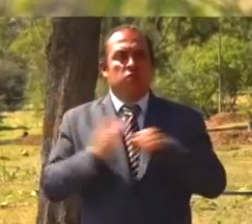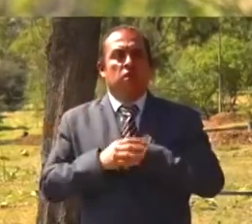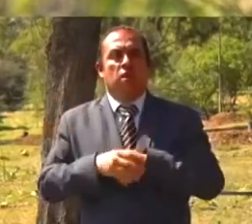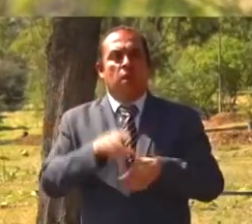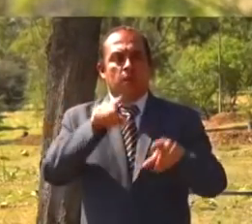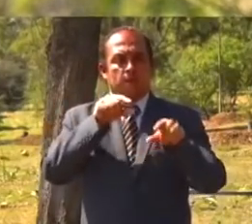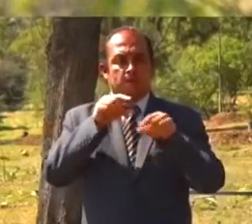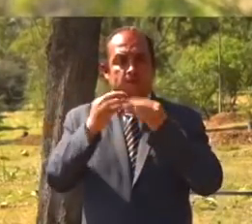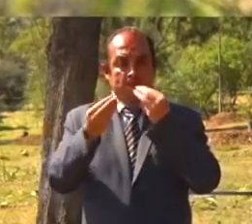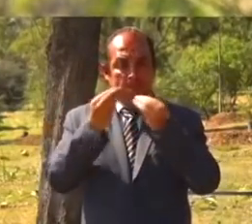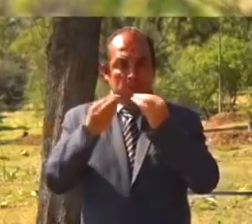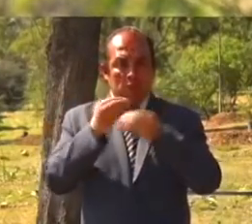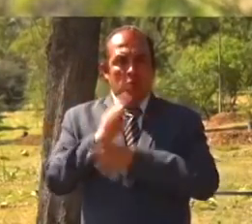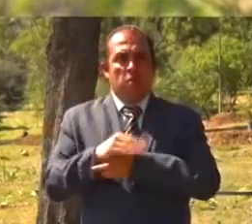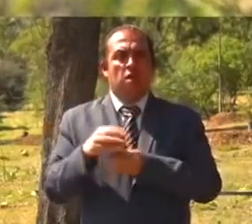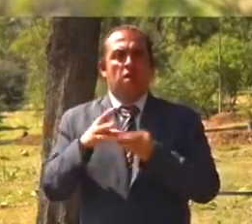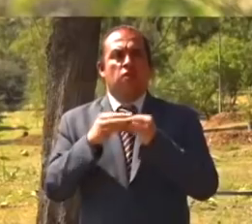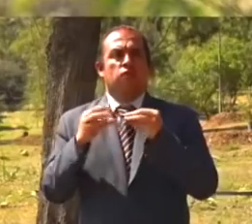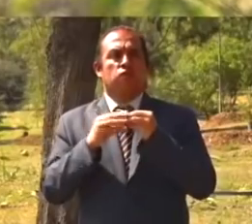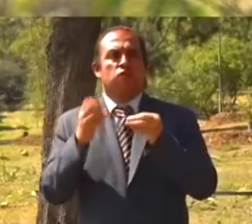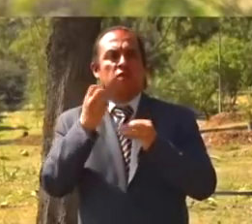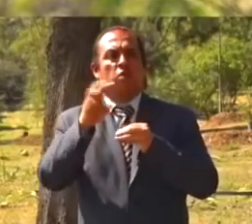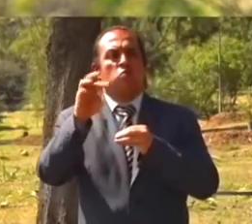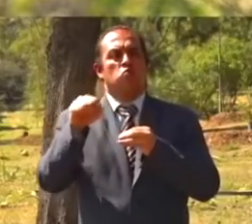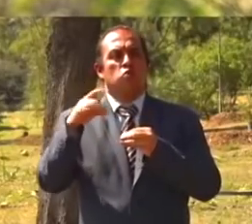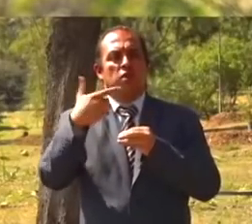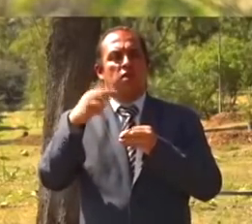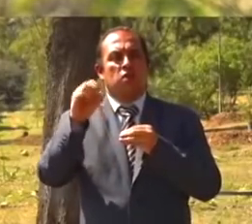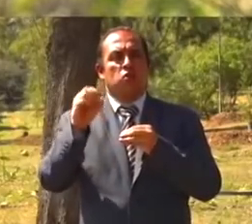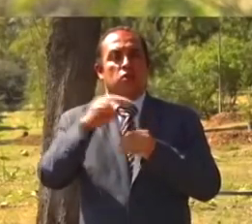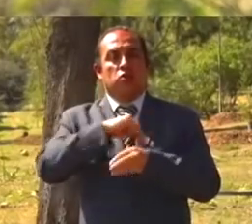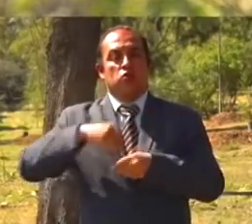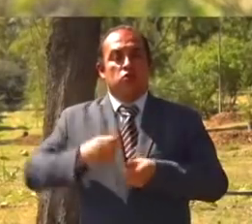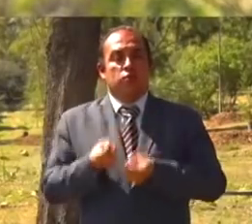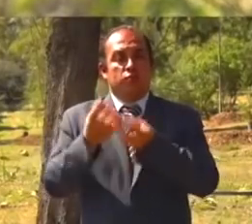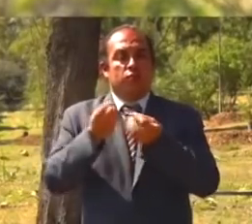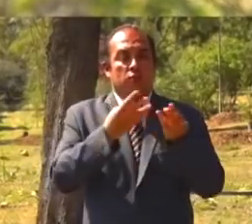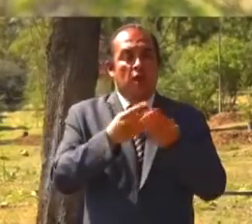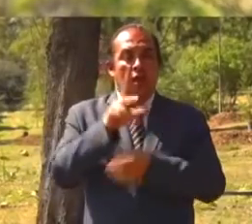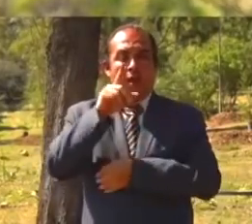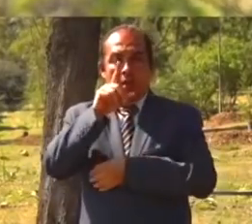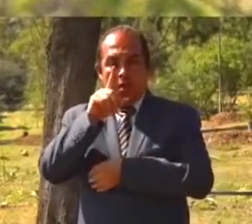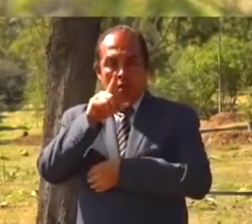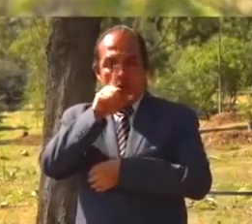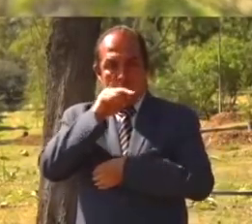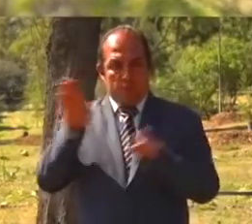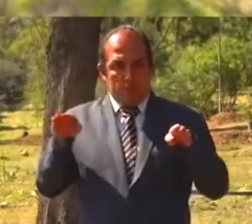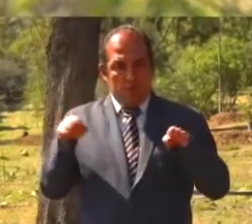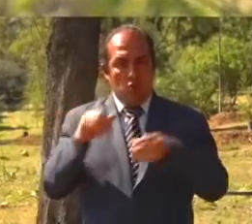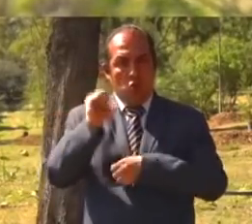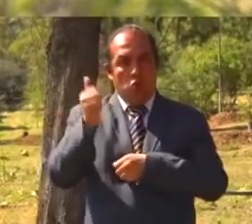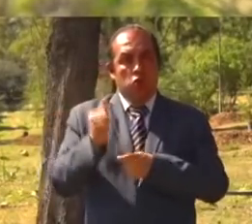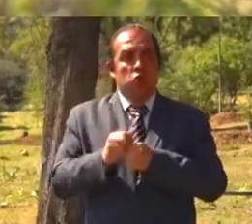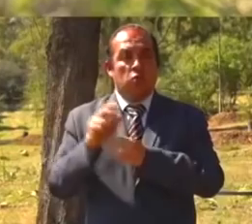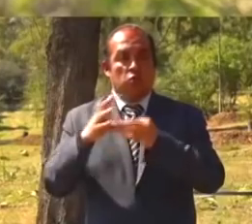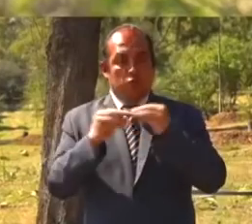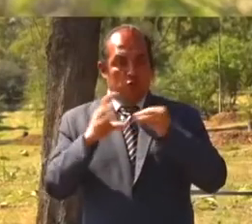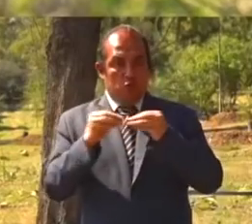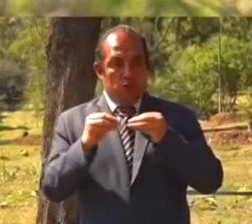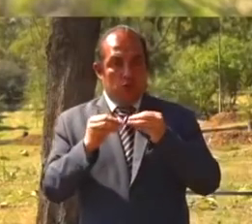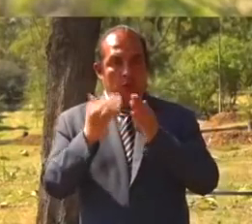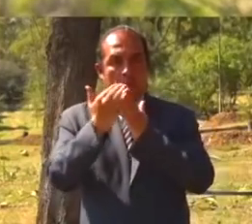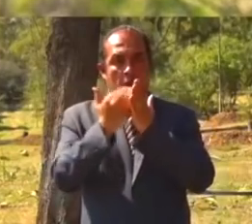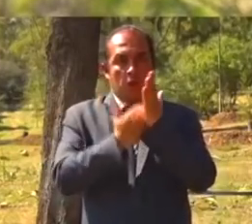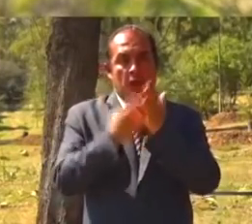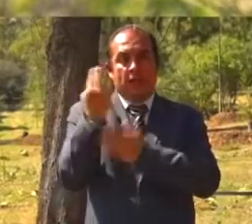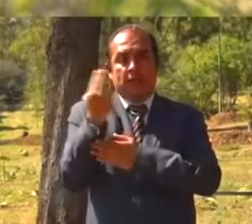en que nosotros le ofrezcamos a las aves otras plantas con frutos, tendremos una disminución en la necesidad